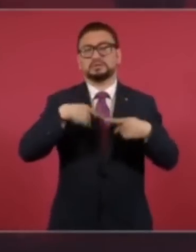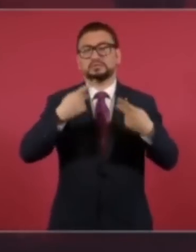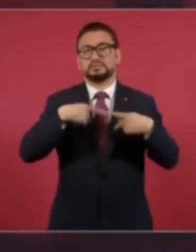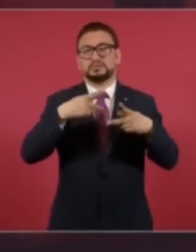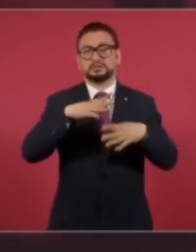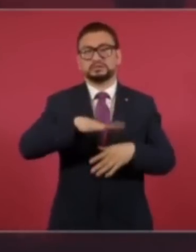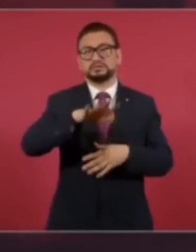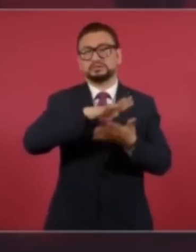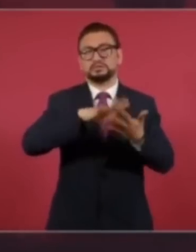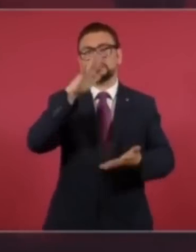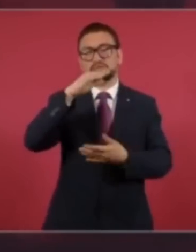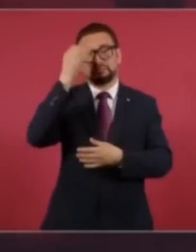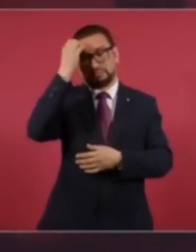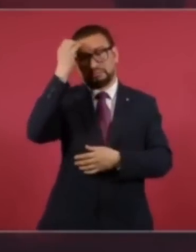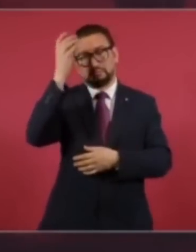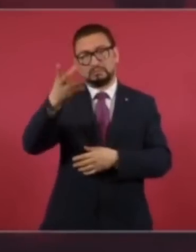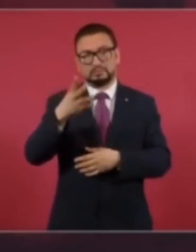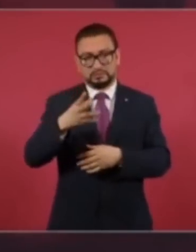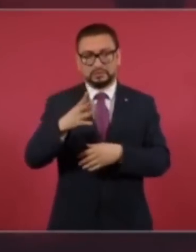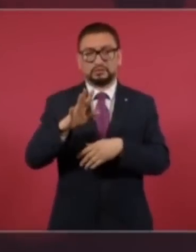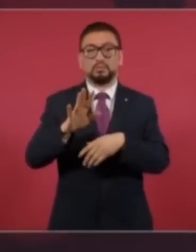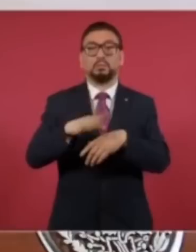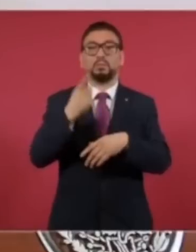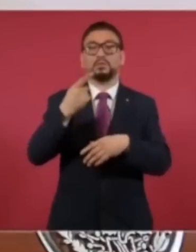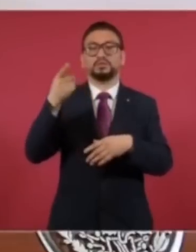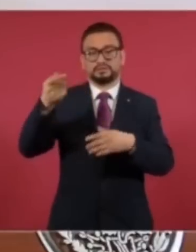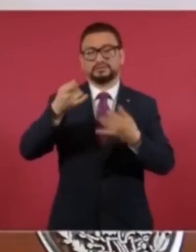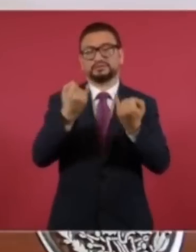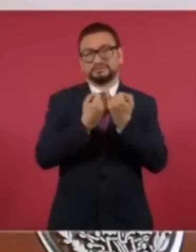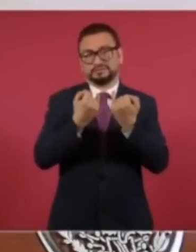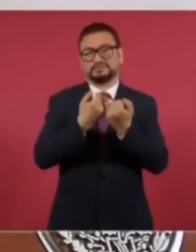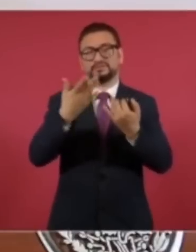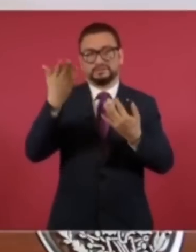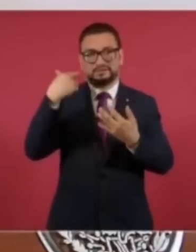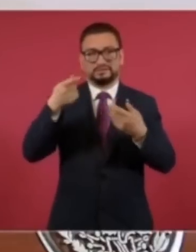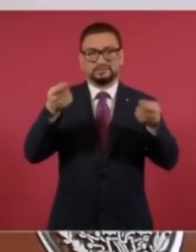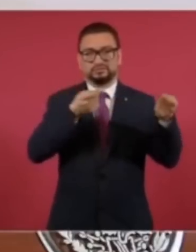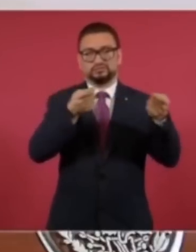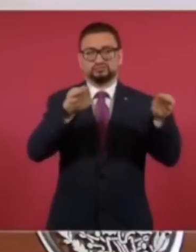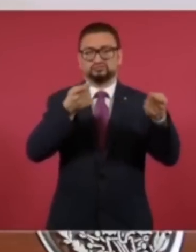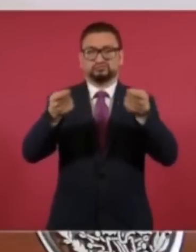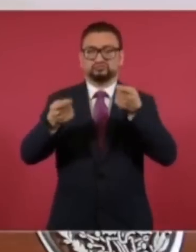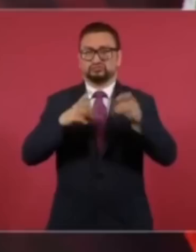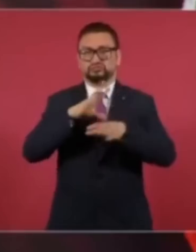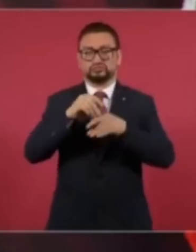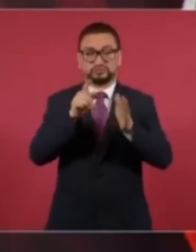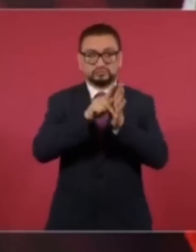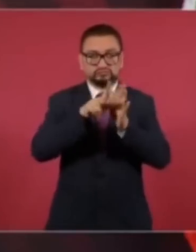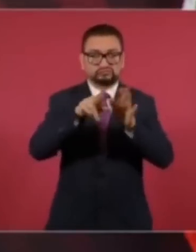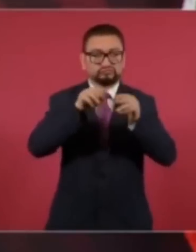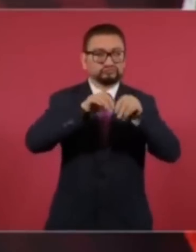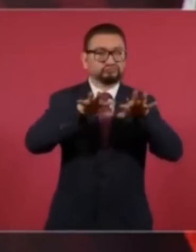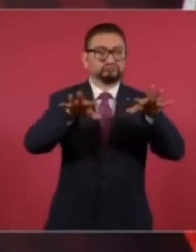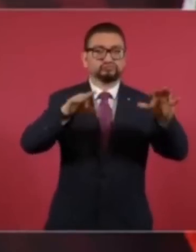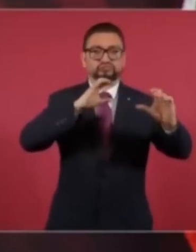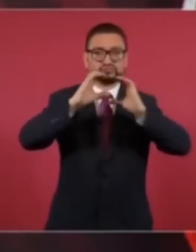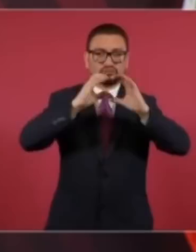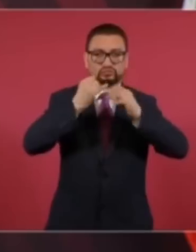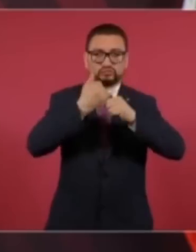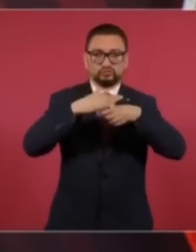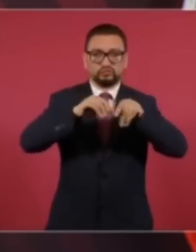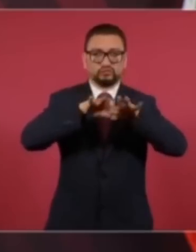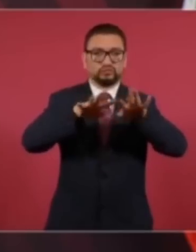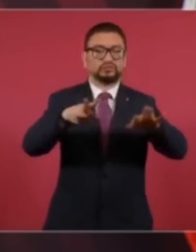mayoría, también por el control casi absoluto de los medios de comunicación, por la